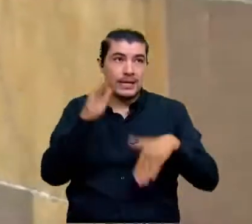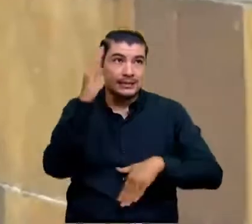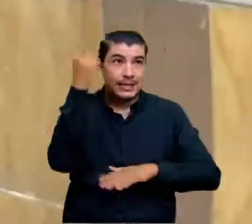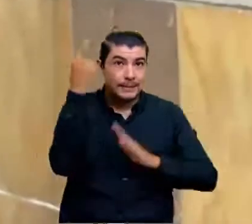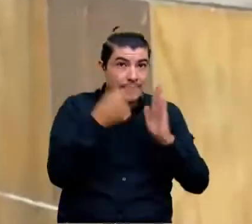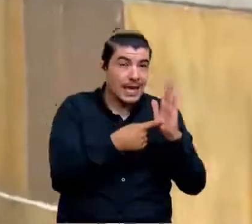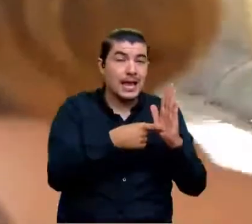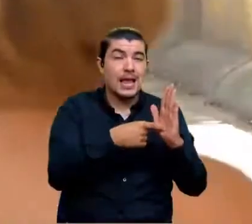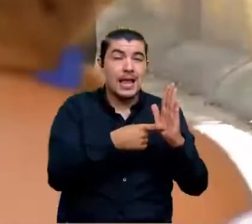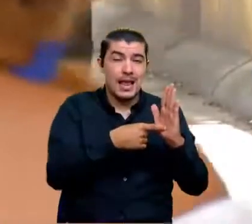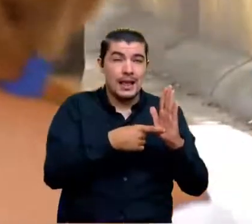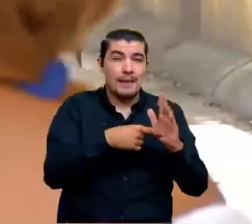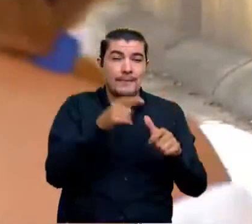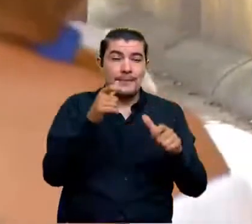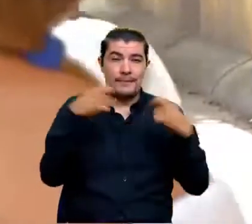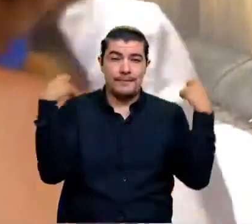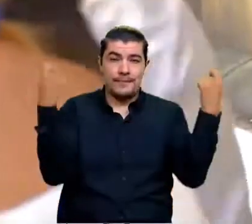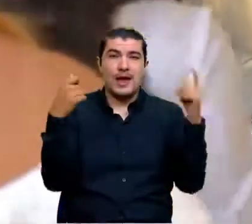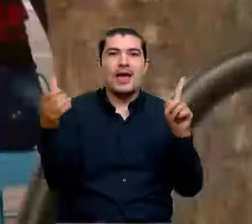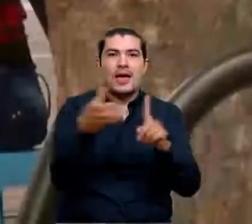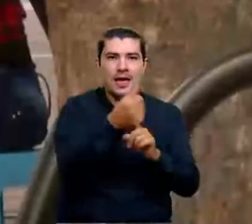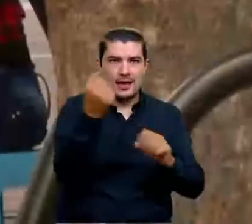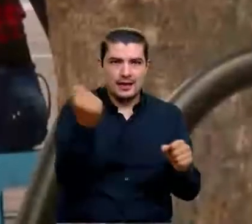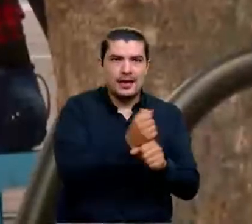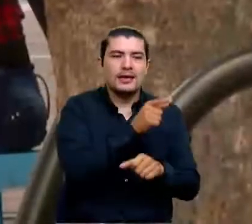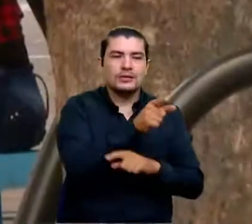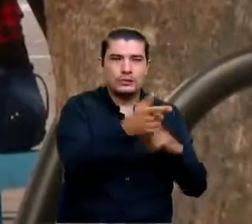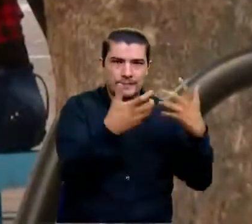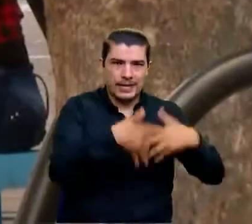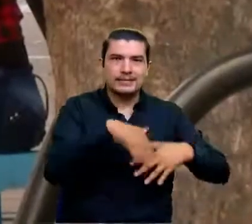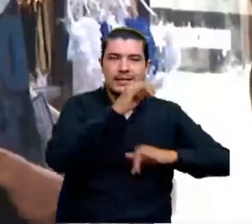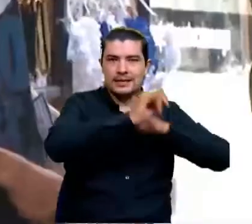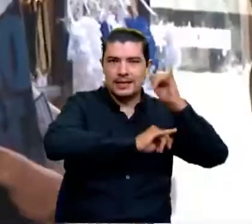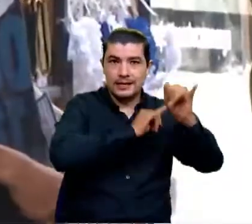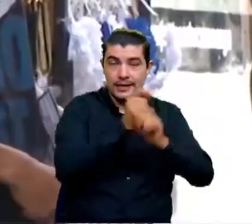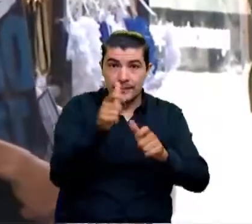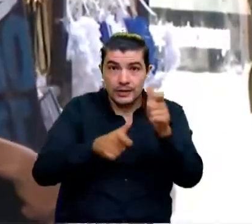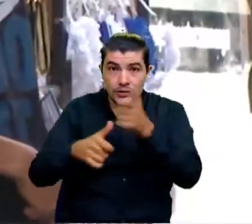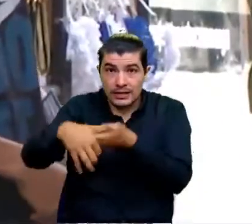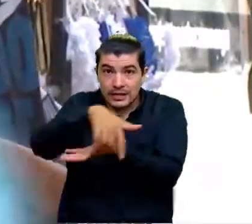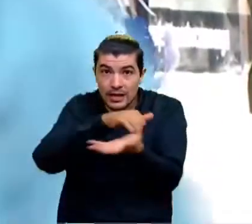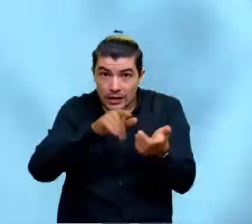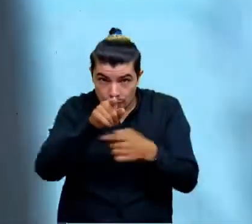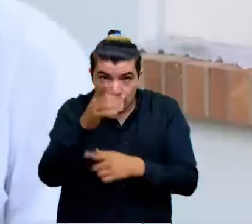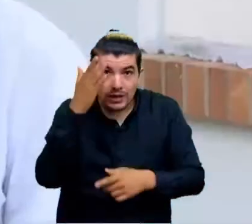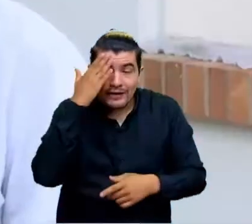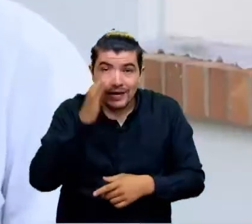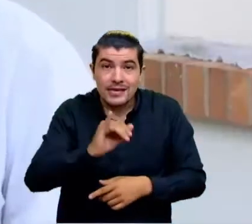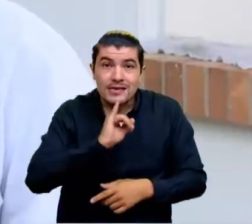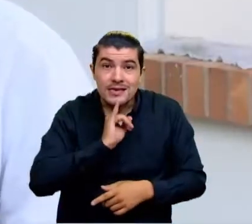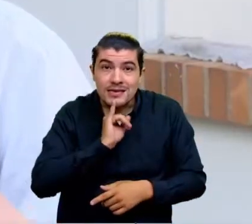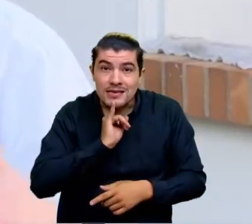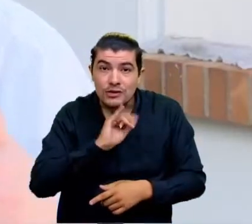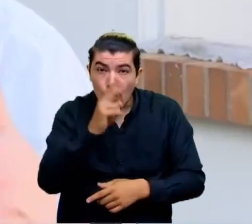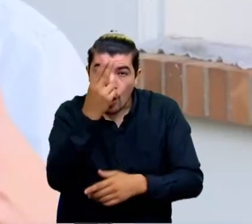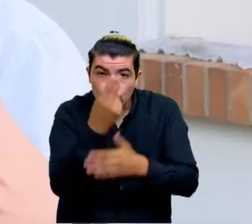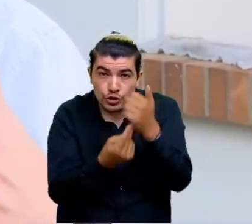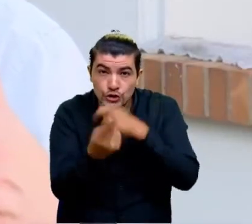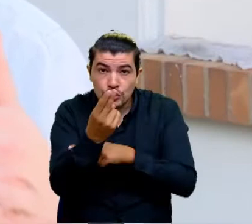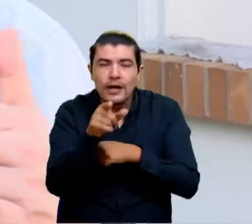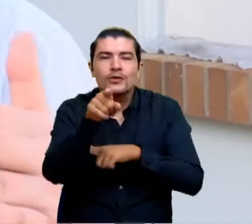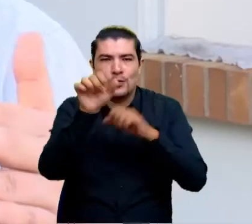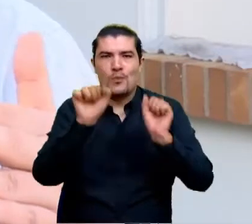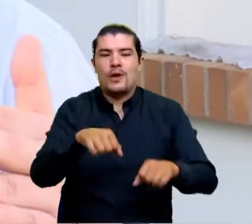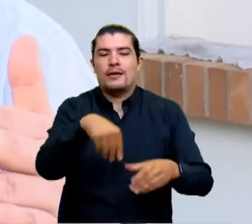para diferentes cargos en esta multinacional y los santandereanos podrán trabajar desde casa buscando gente con